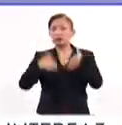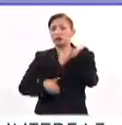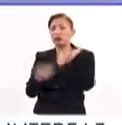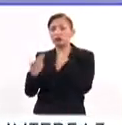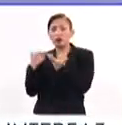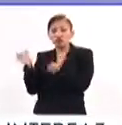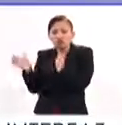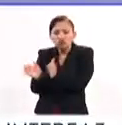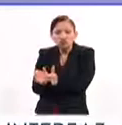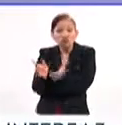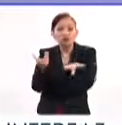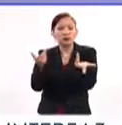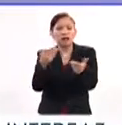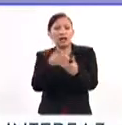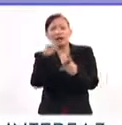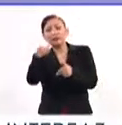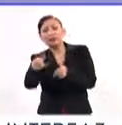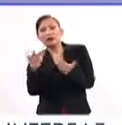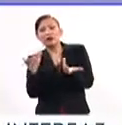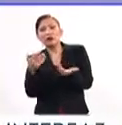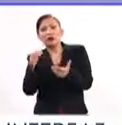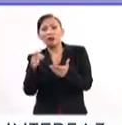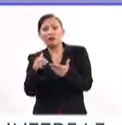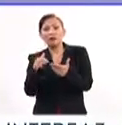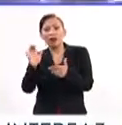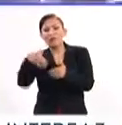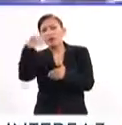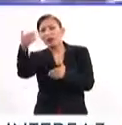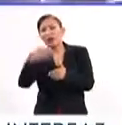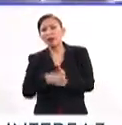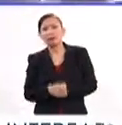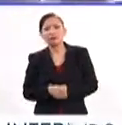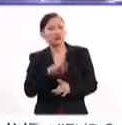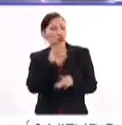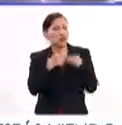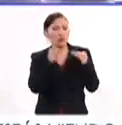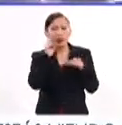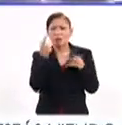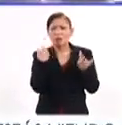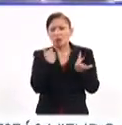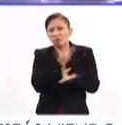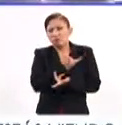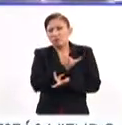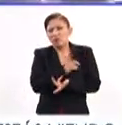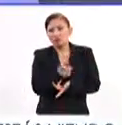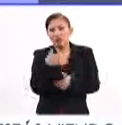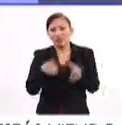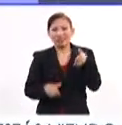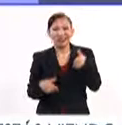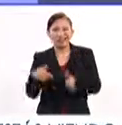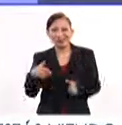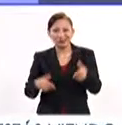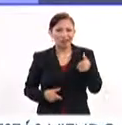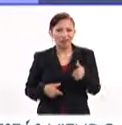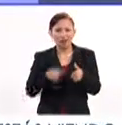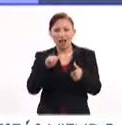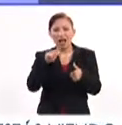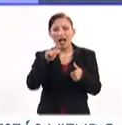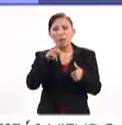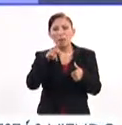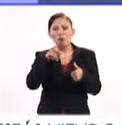muy íntimo, hasta stand-up comedy podemos encontrar ahí, ¿no? Vean todo. A mí no me gusta mucho el teatro, el de